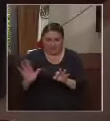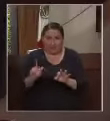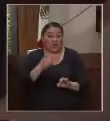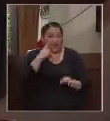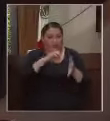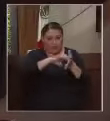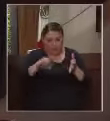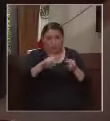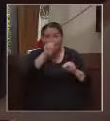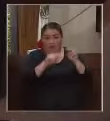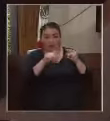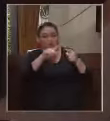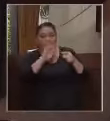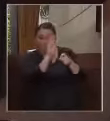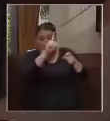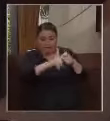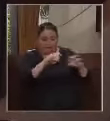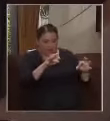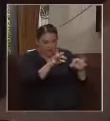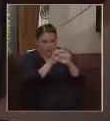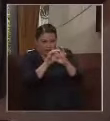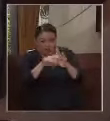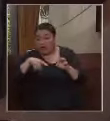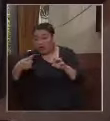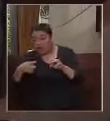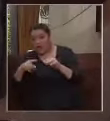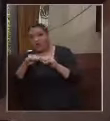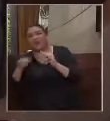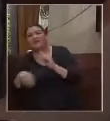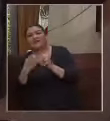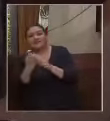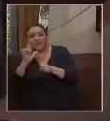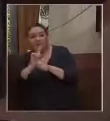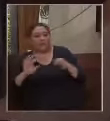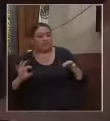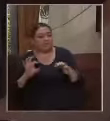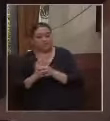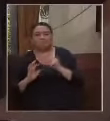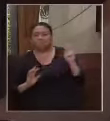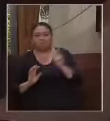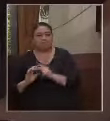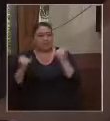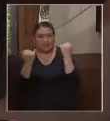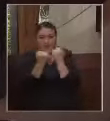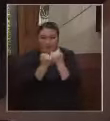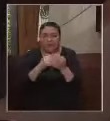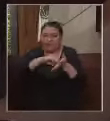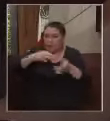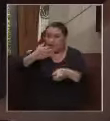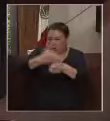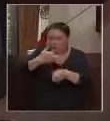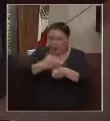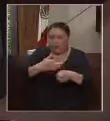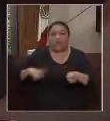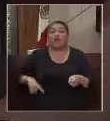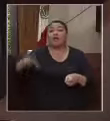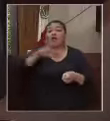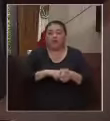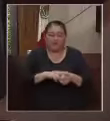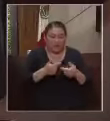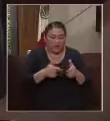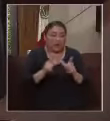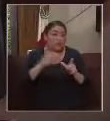en el JRC 38, como se ha expresado, cinco partidos participan en una coalición para postular a un candidato a gobernador. Sin